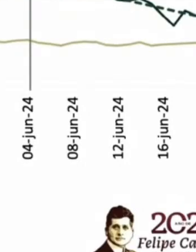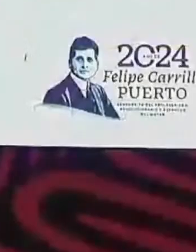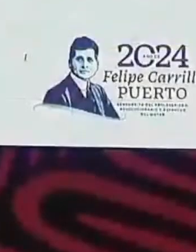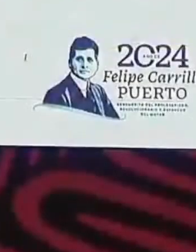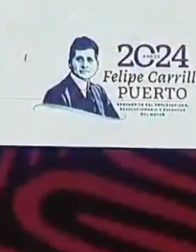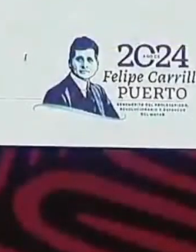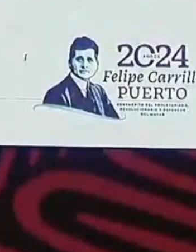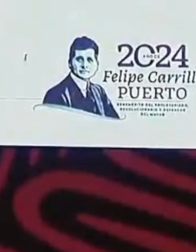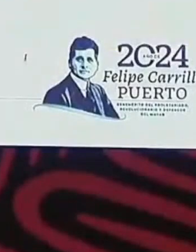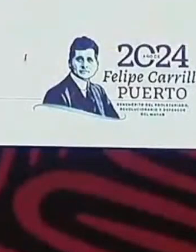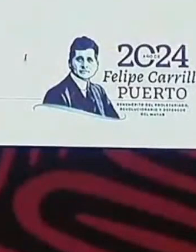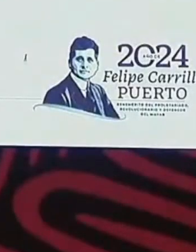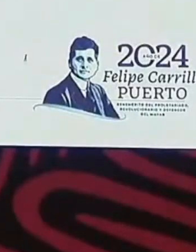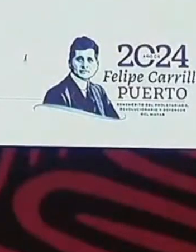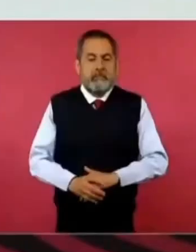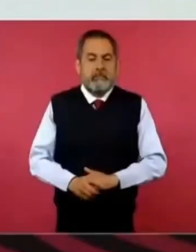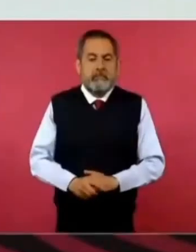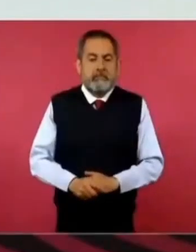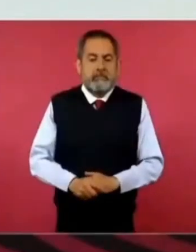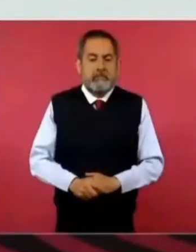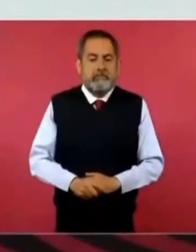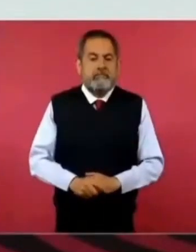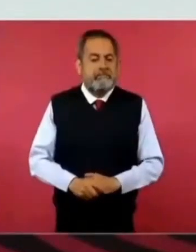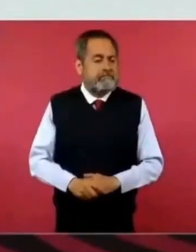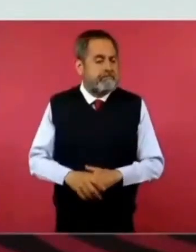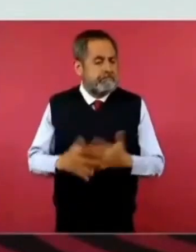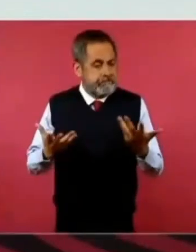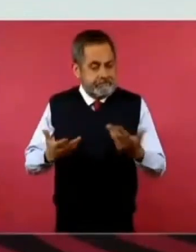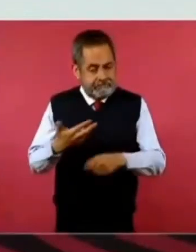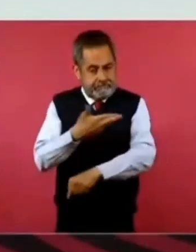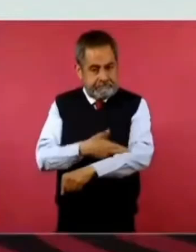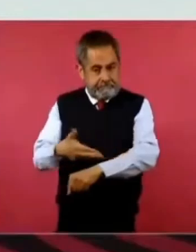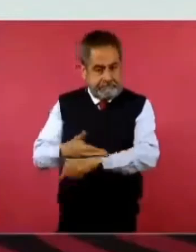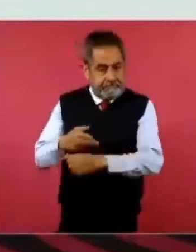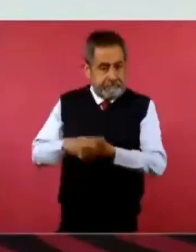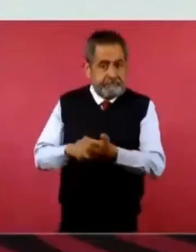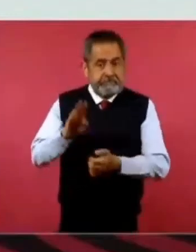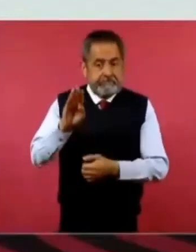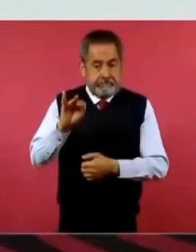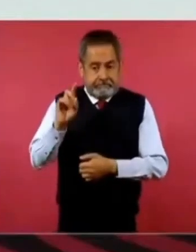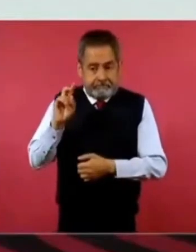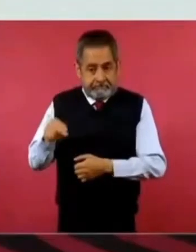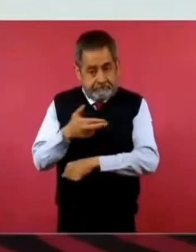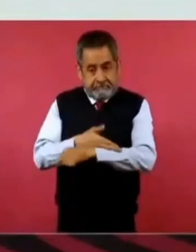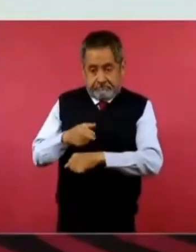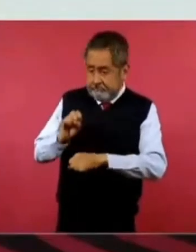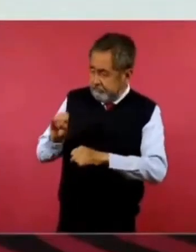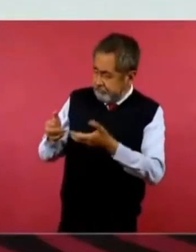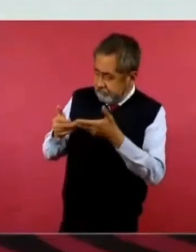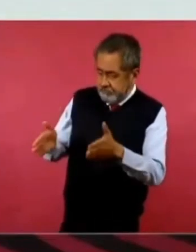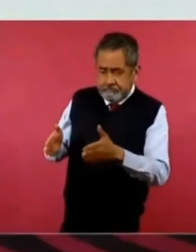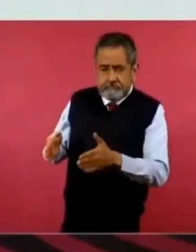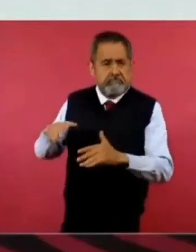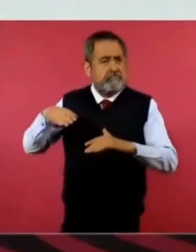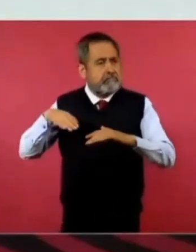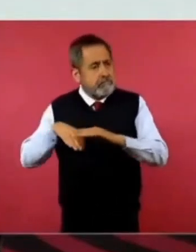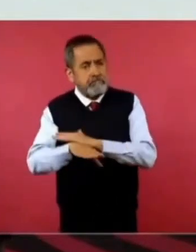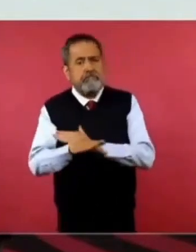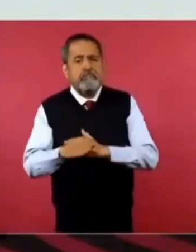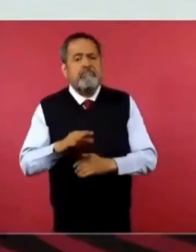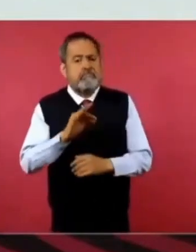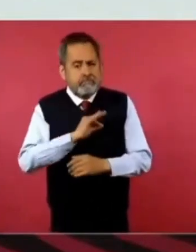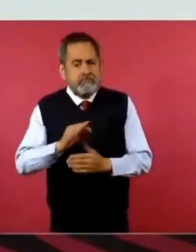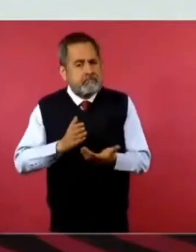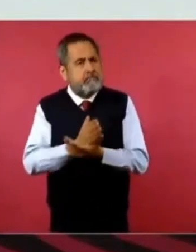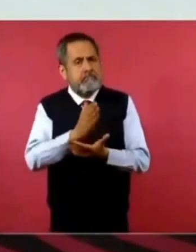2,581. O sea, con el mecanismo que crearon de